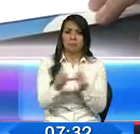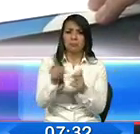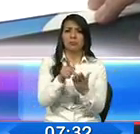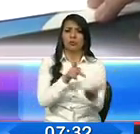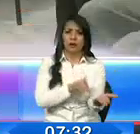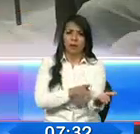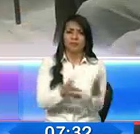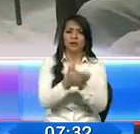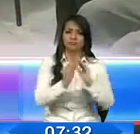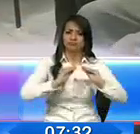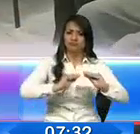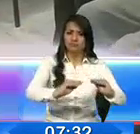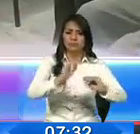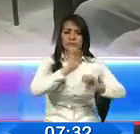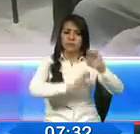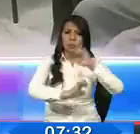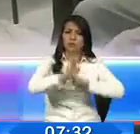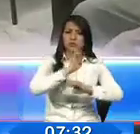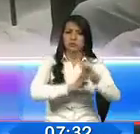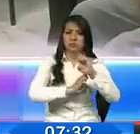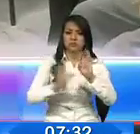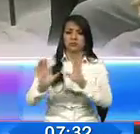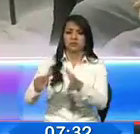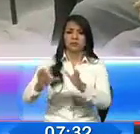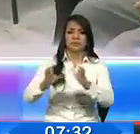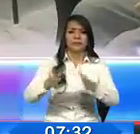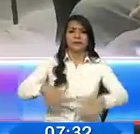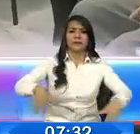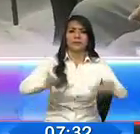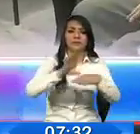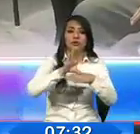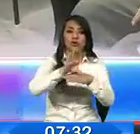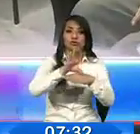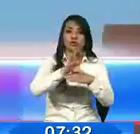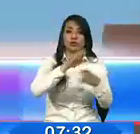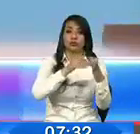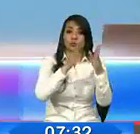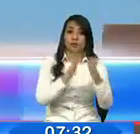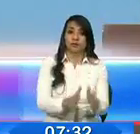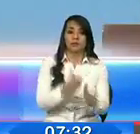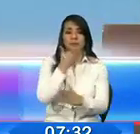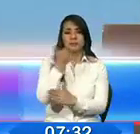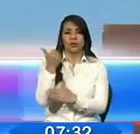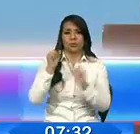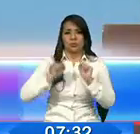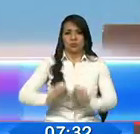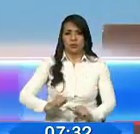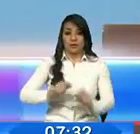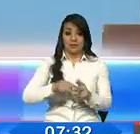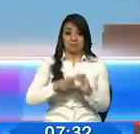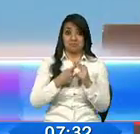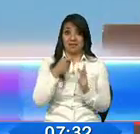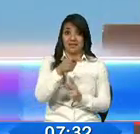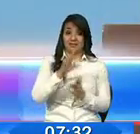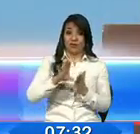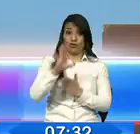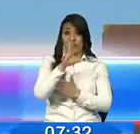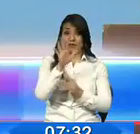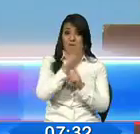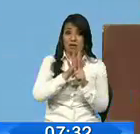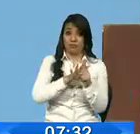de evaluación y de mejoras en los departamentos de consejería estudiantil. Que a partir del caso Ampetra y de otros